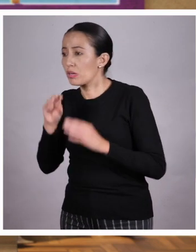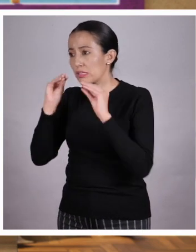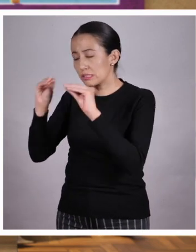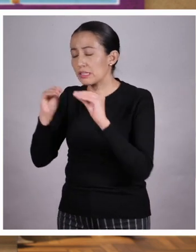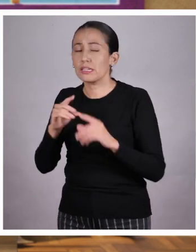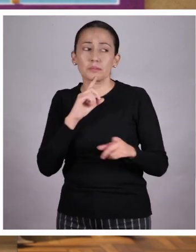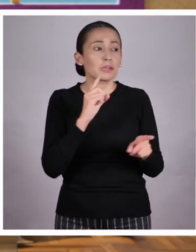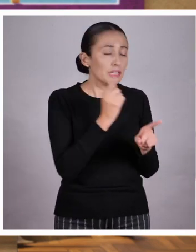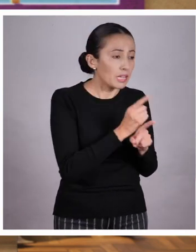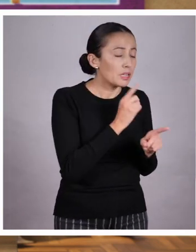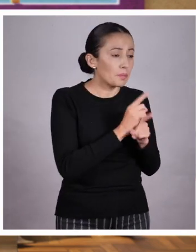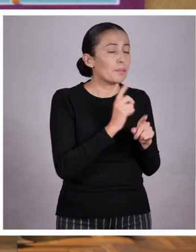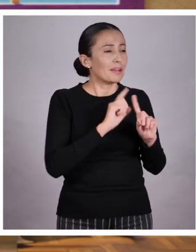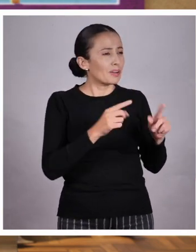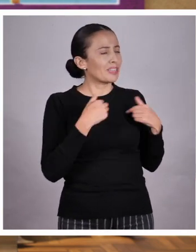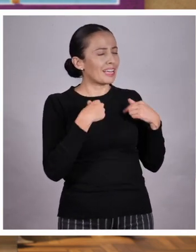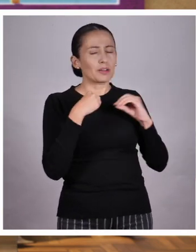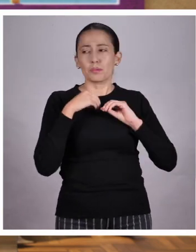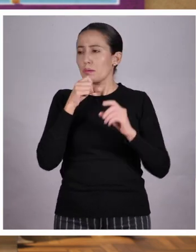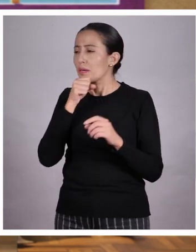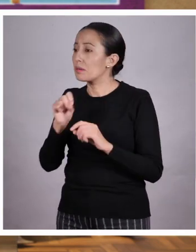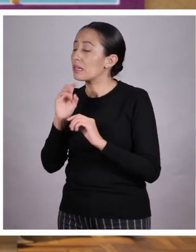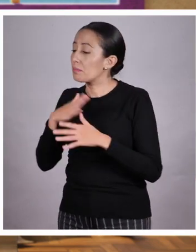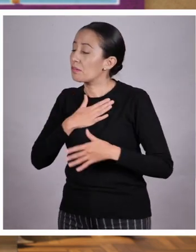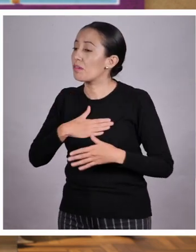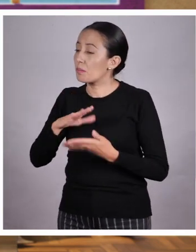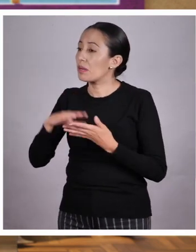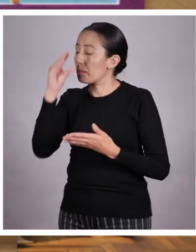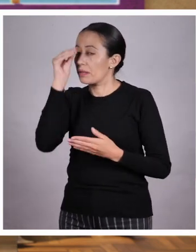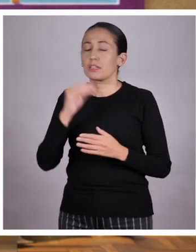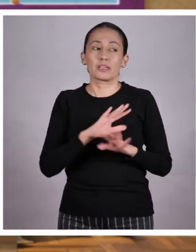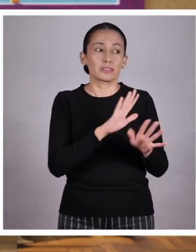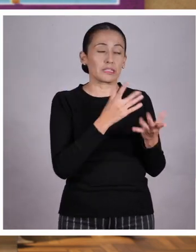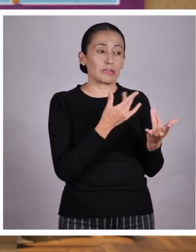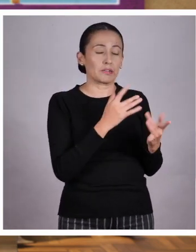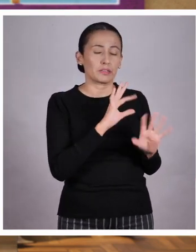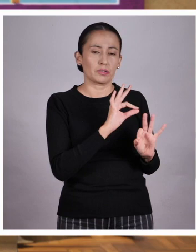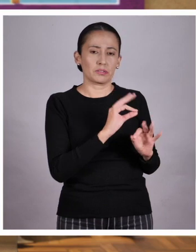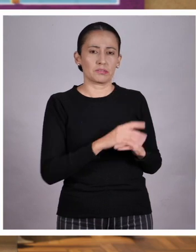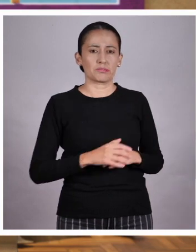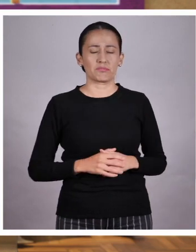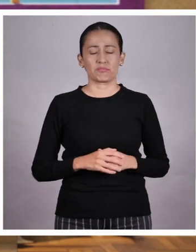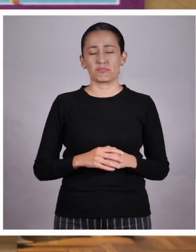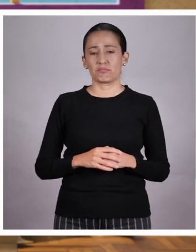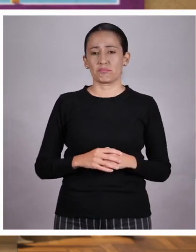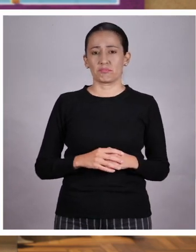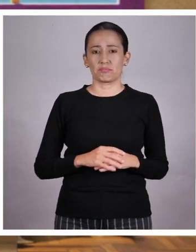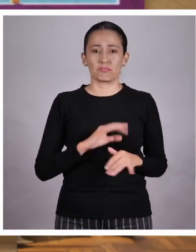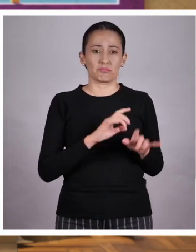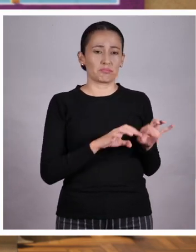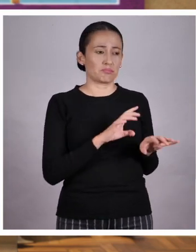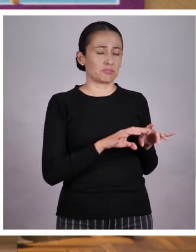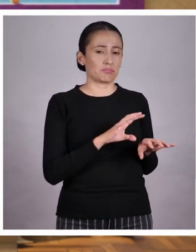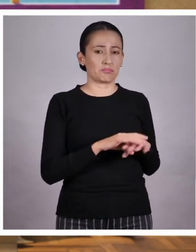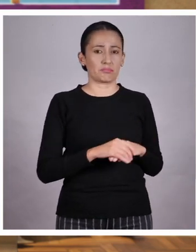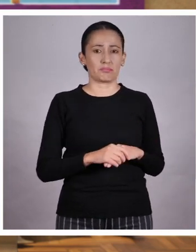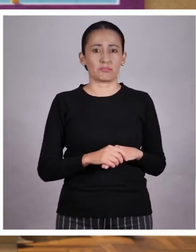enseñe? Sí, es verdad, Cachita, pero no me digas eso. Ya, por favor, entonces ponte a aprender. Ya, ahorita abro internet.